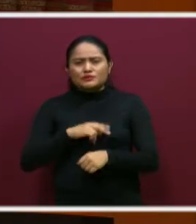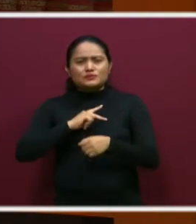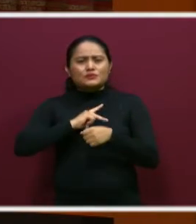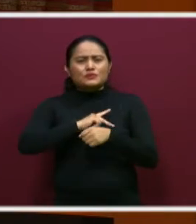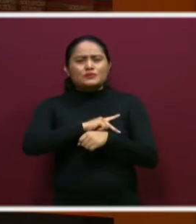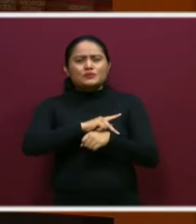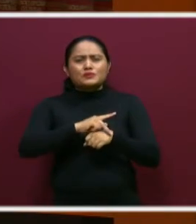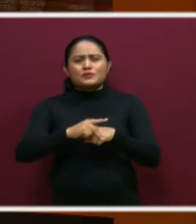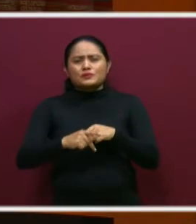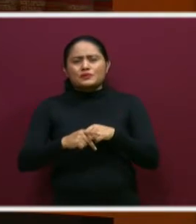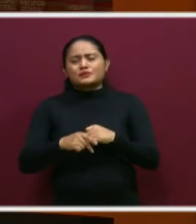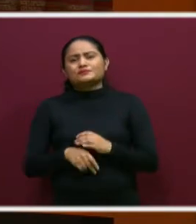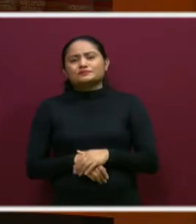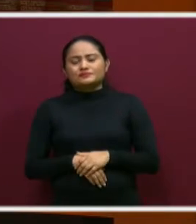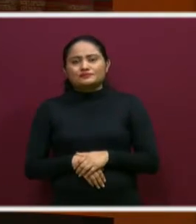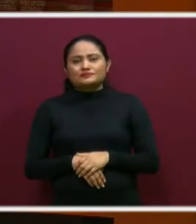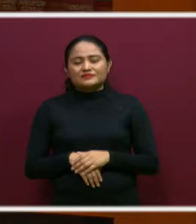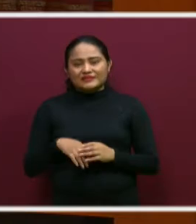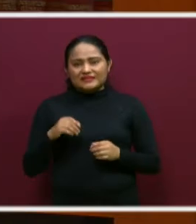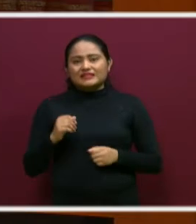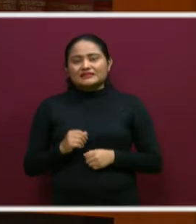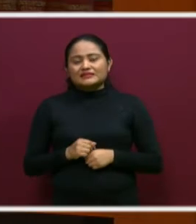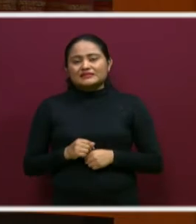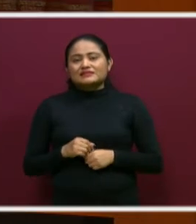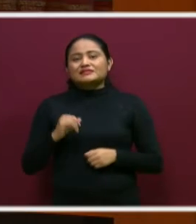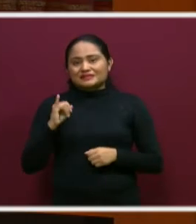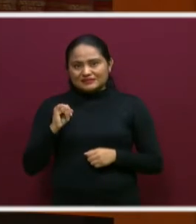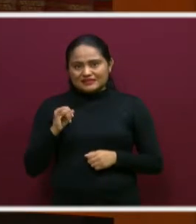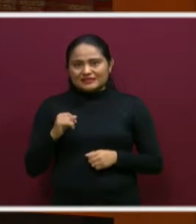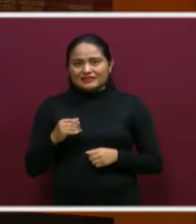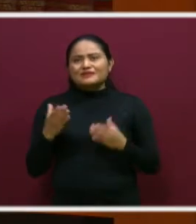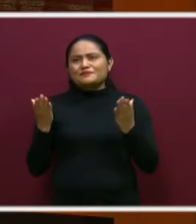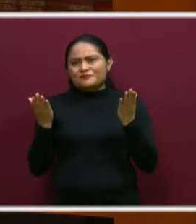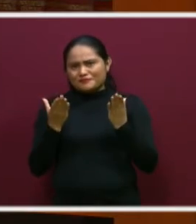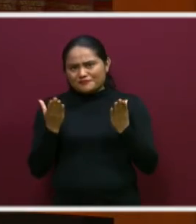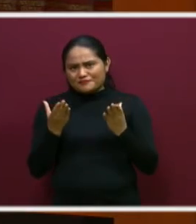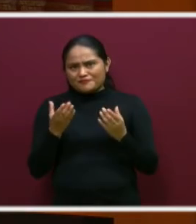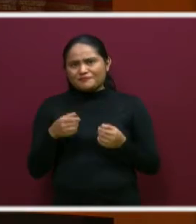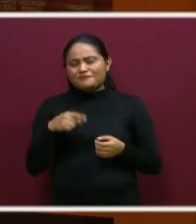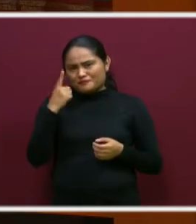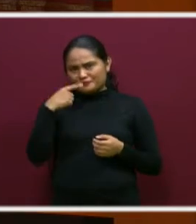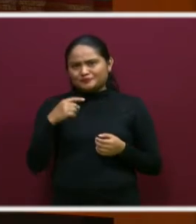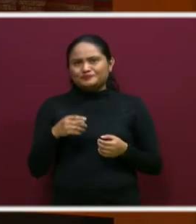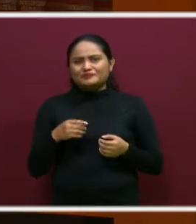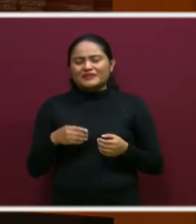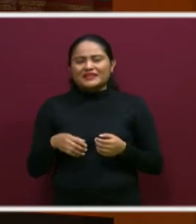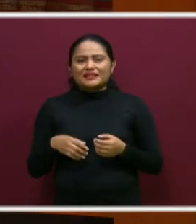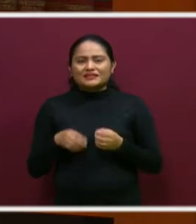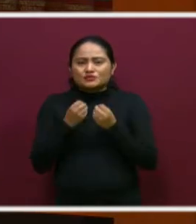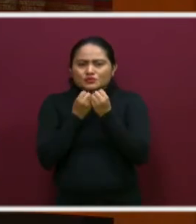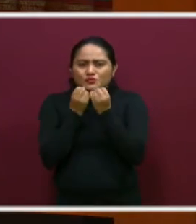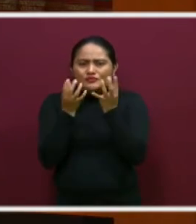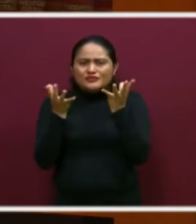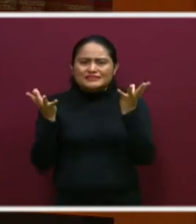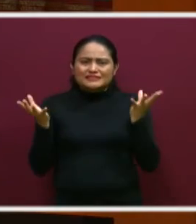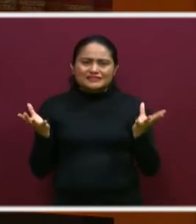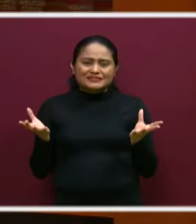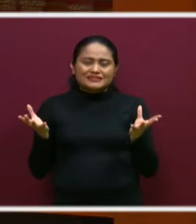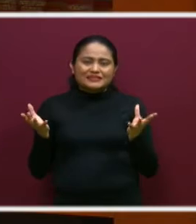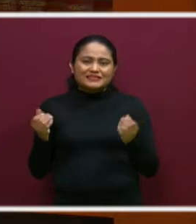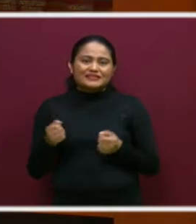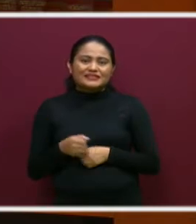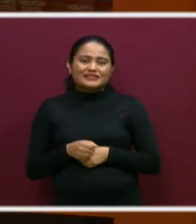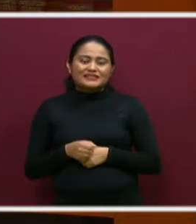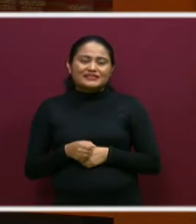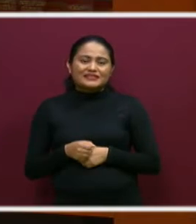para que se creen obras ya sea poesía ya sea procesada distintas obras pequeñas landing como